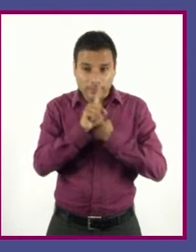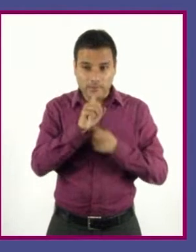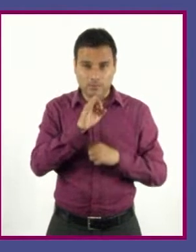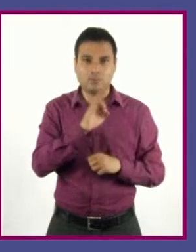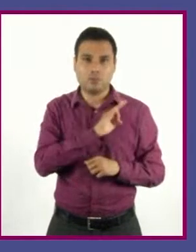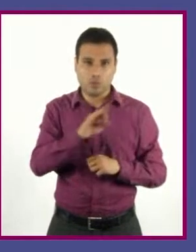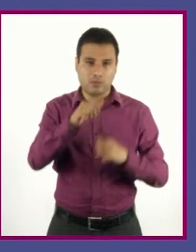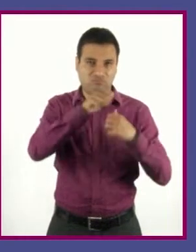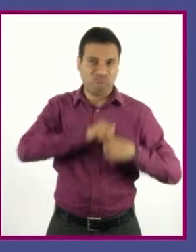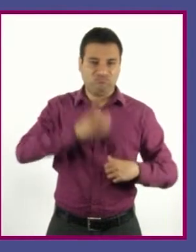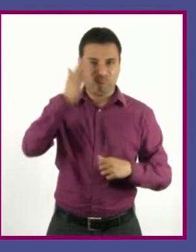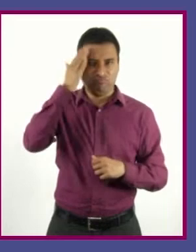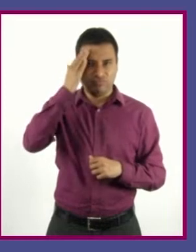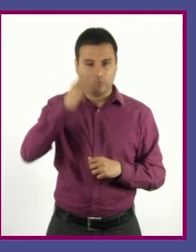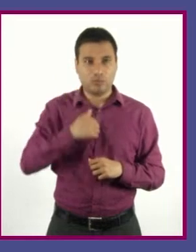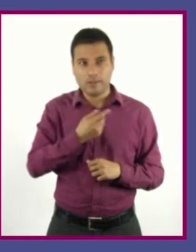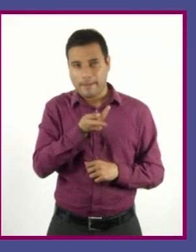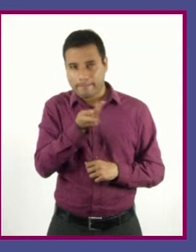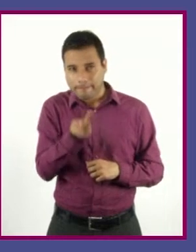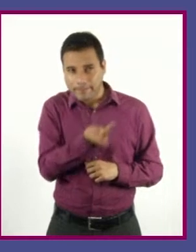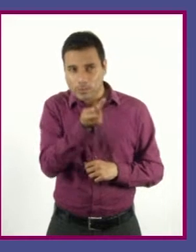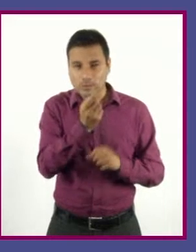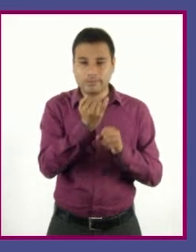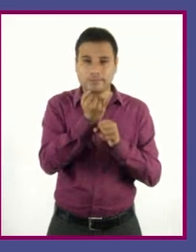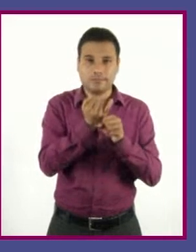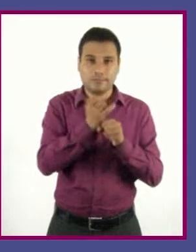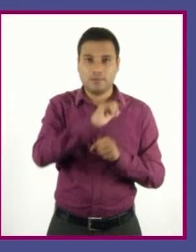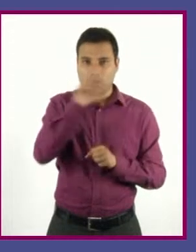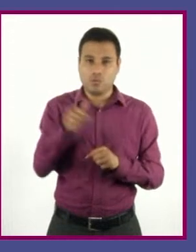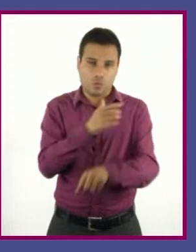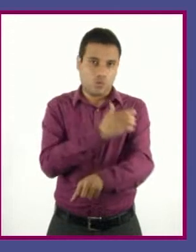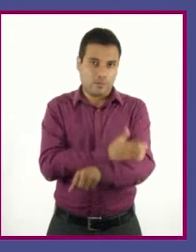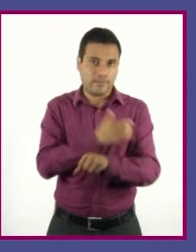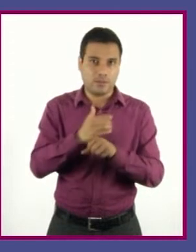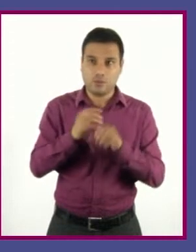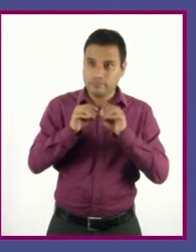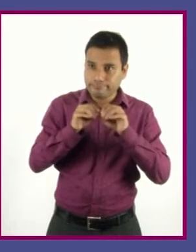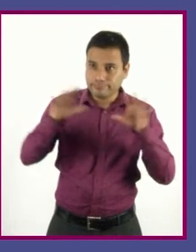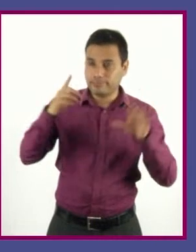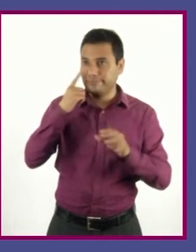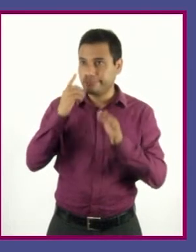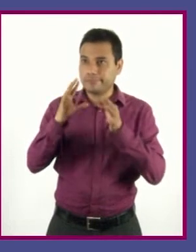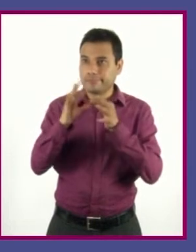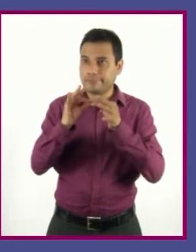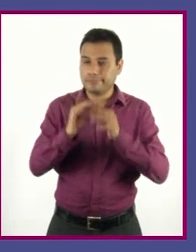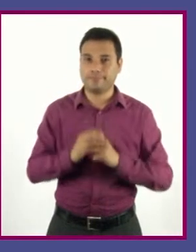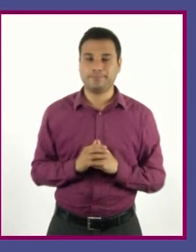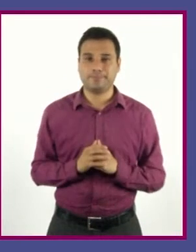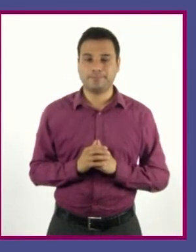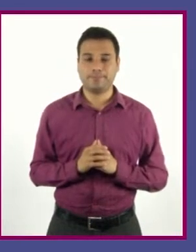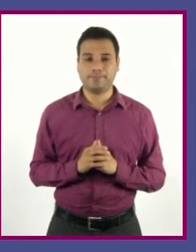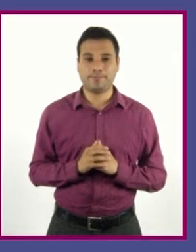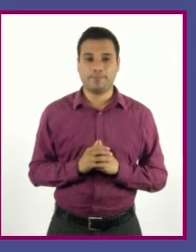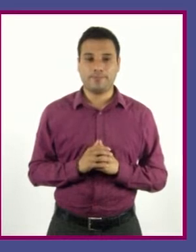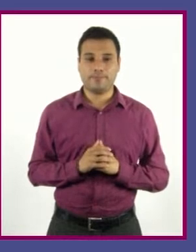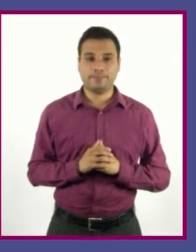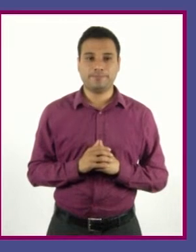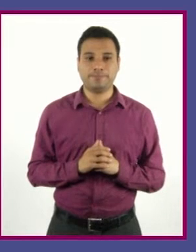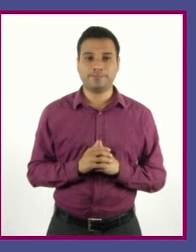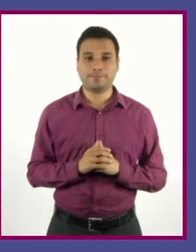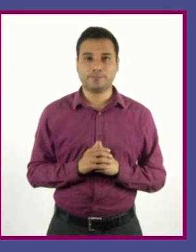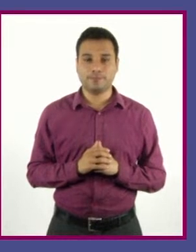preguntar a las autoridades para informar a nuestros compañeros. compartir los conocimientos de